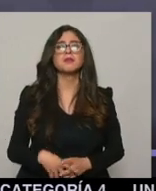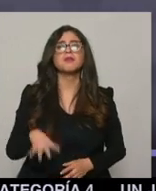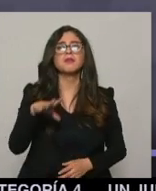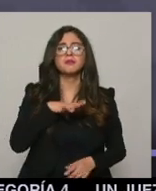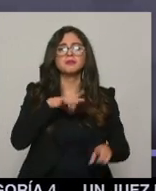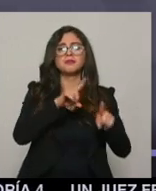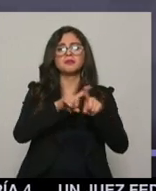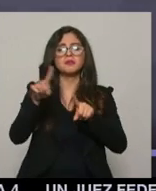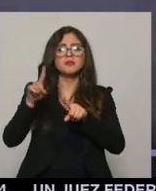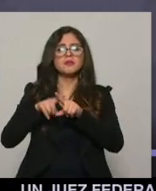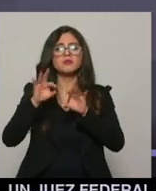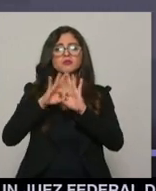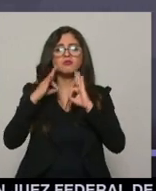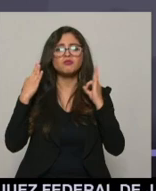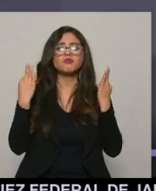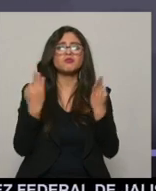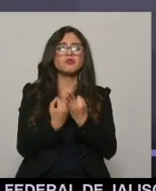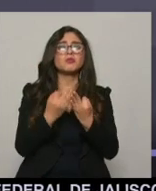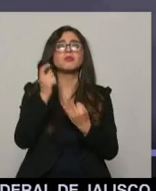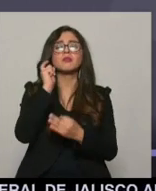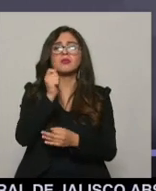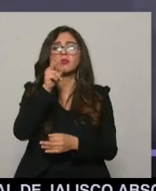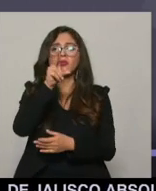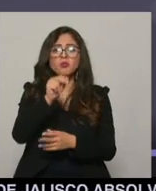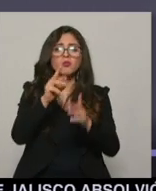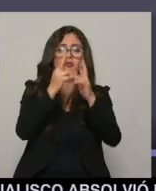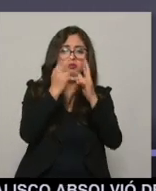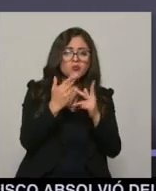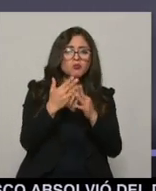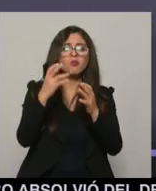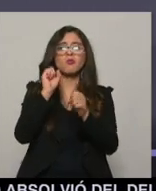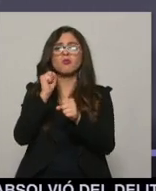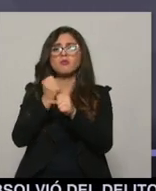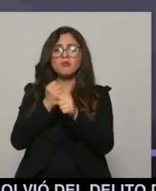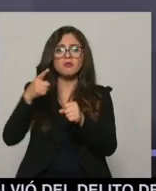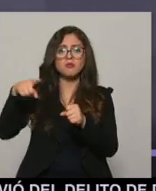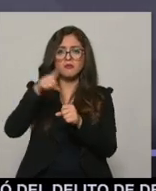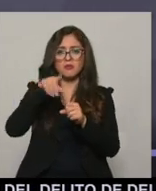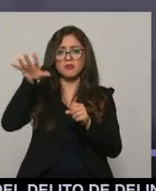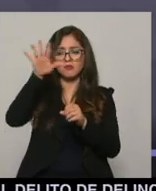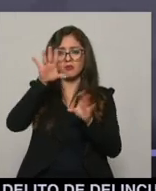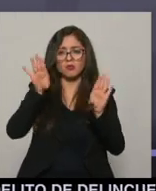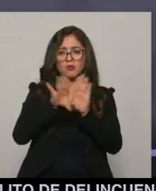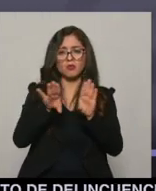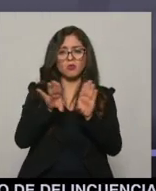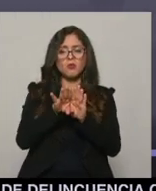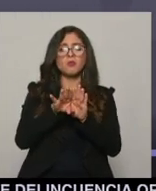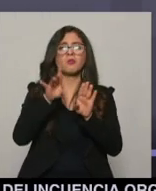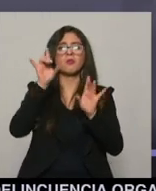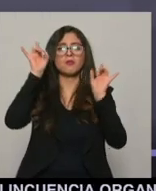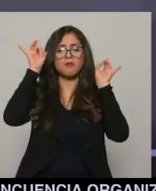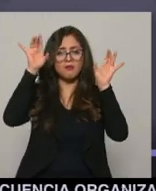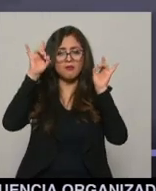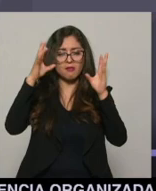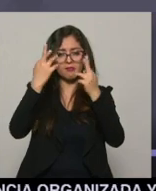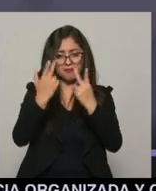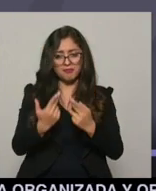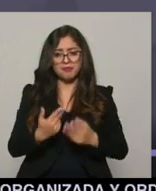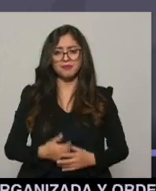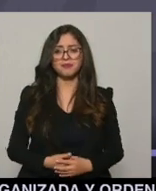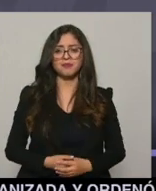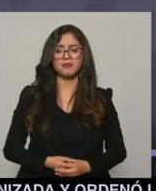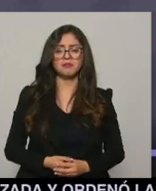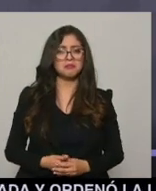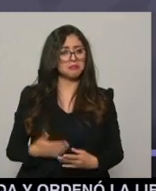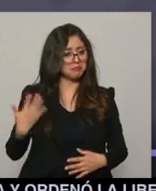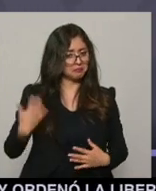hacerlo, hay formas no invasivas y que no van a agredir el monumento en ningún momento. Qué interesante, ¿no? Que además, una vez que